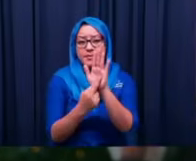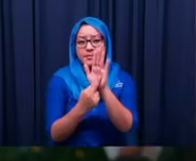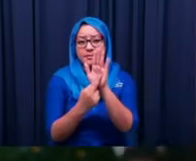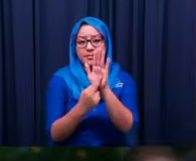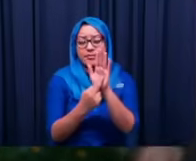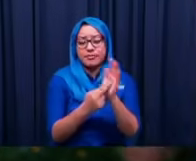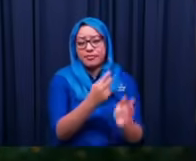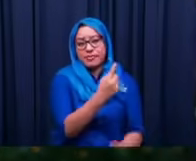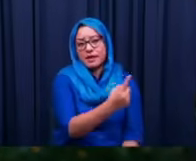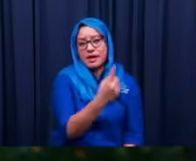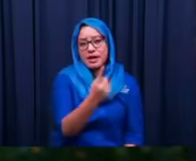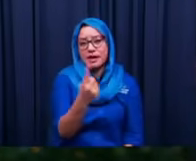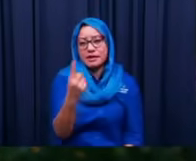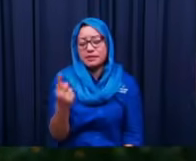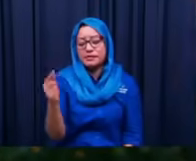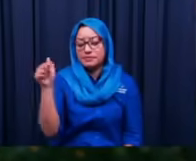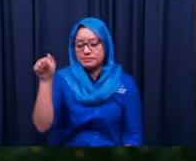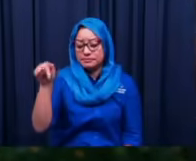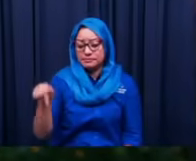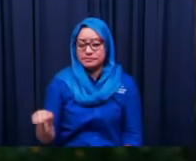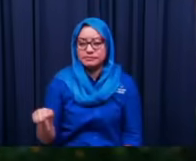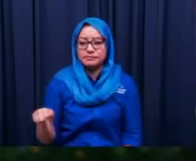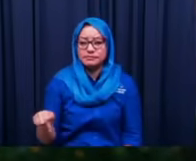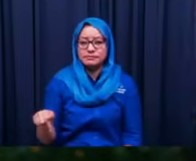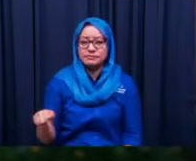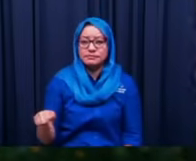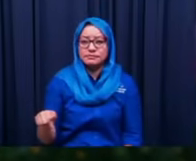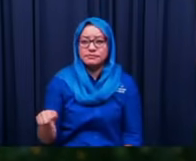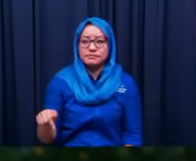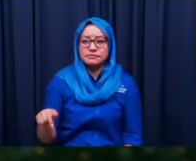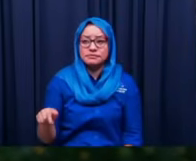cada hogar aquí presencialmente, y aún aquellos